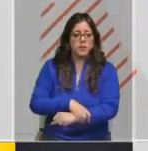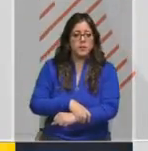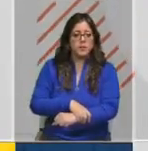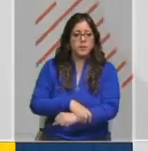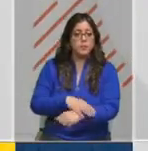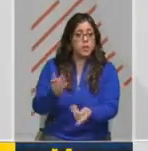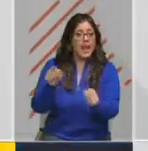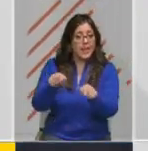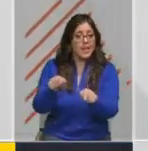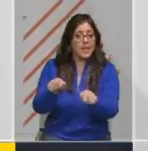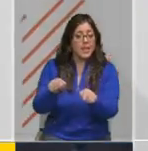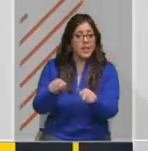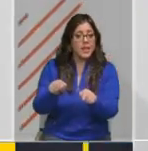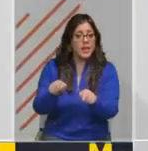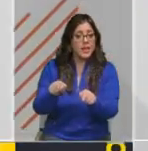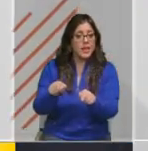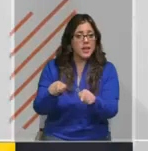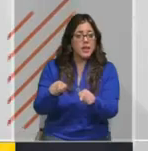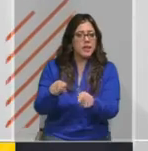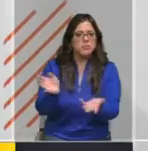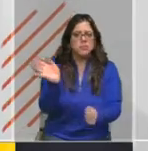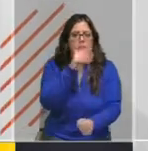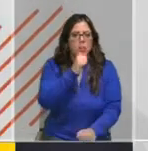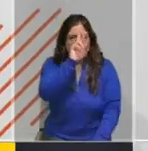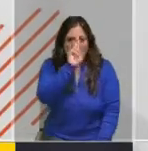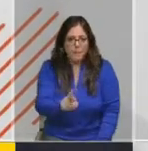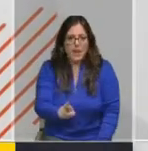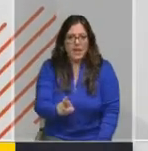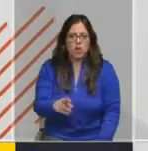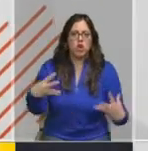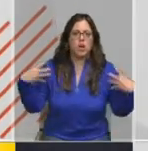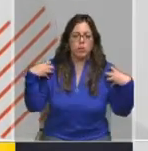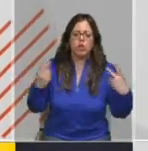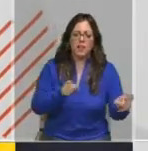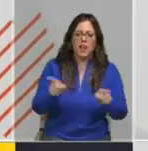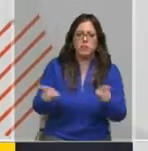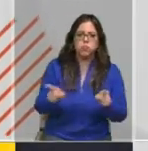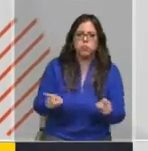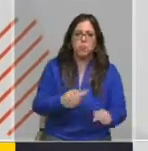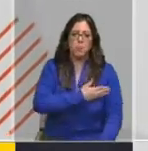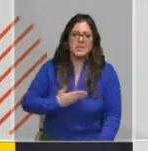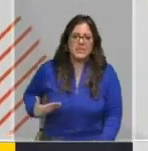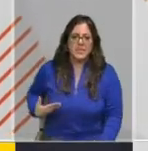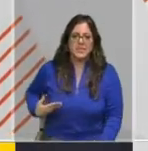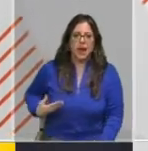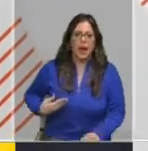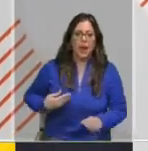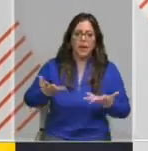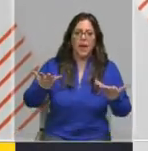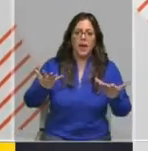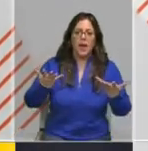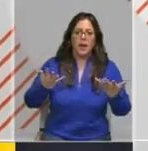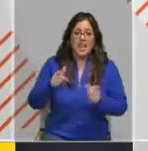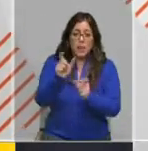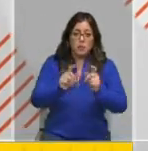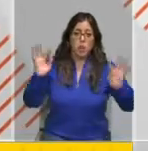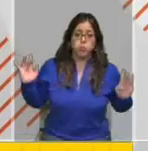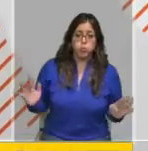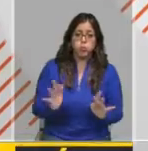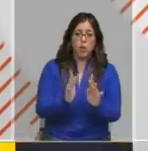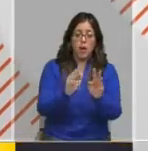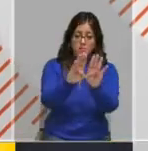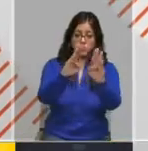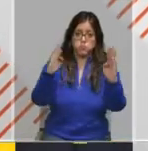desacato a la orden emitida por la delegación presidencial. El ingreso de estas personas se habría realizado no por las puertas principales